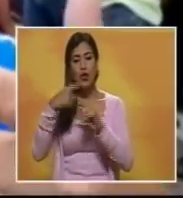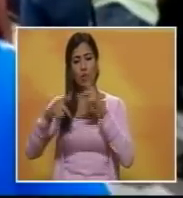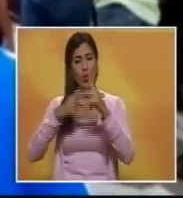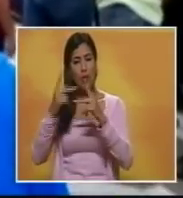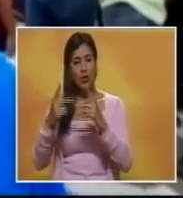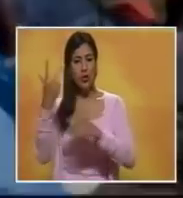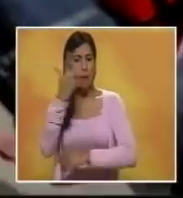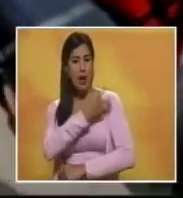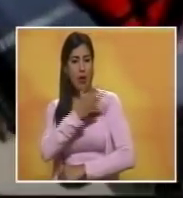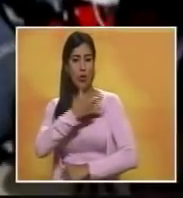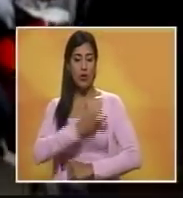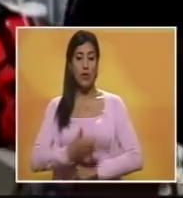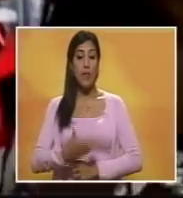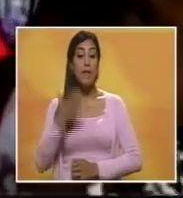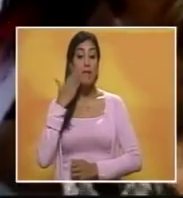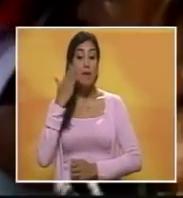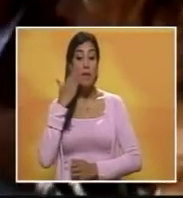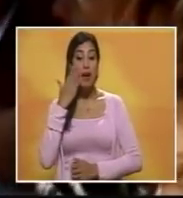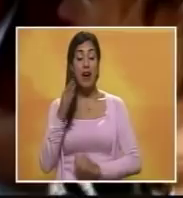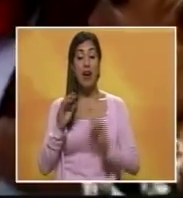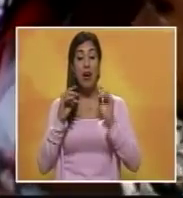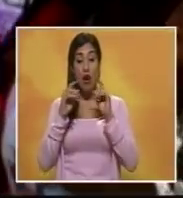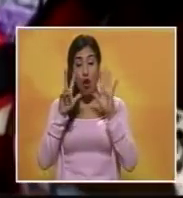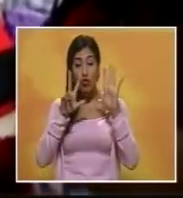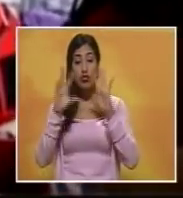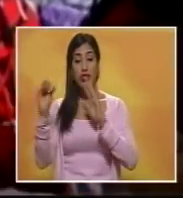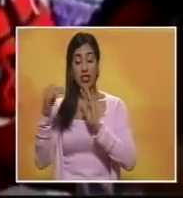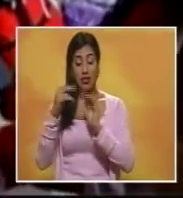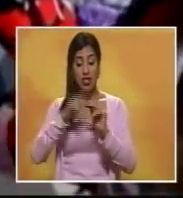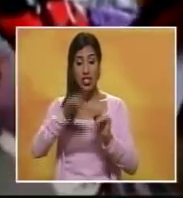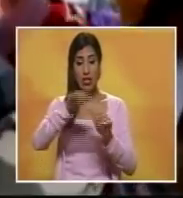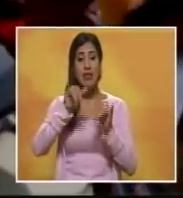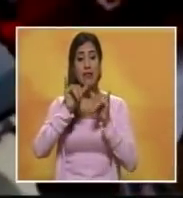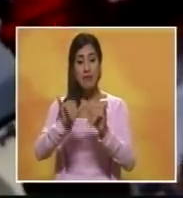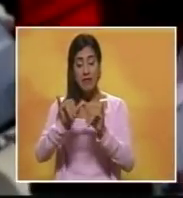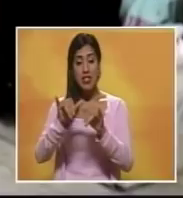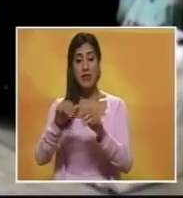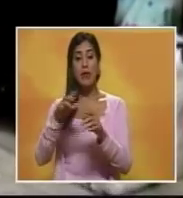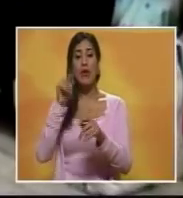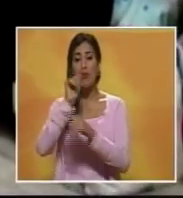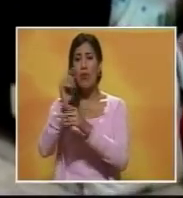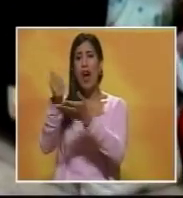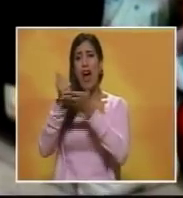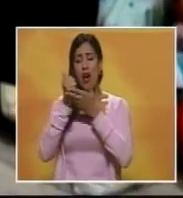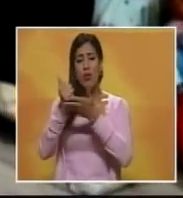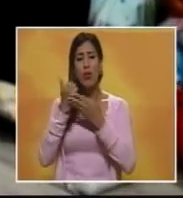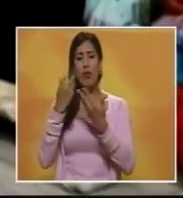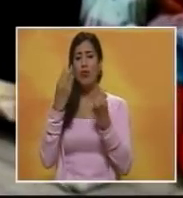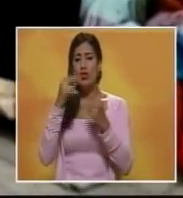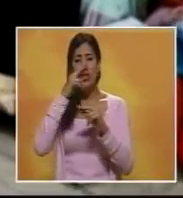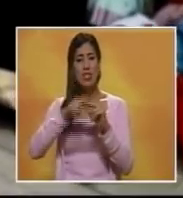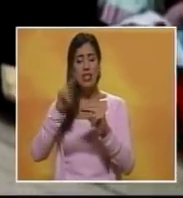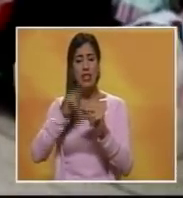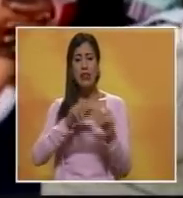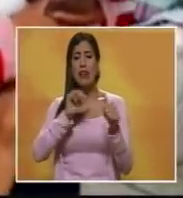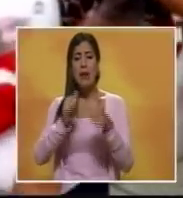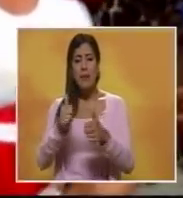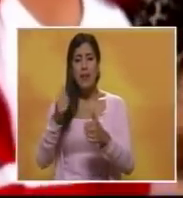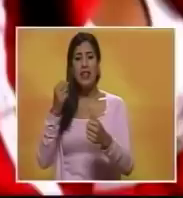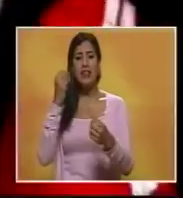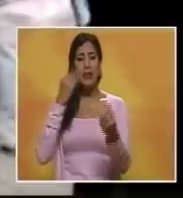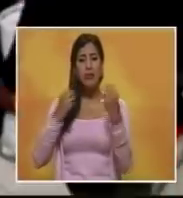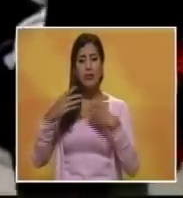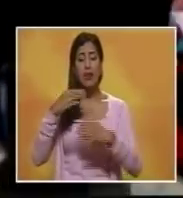proceso, la vacunación. Las madres de más de 800 niños en la misma condición exigen ayuda, pues muchos han empezado a